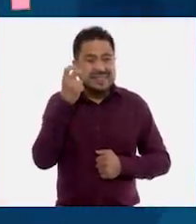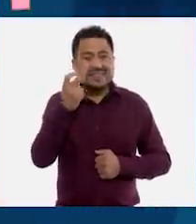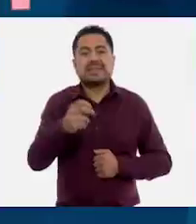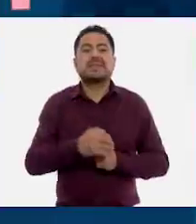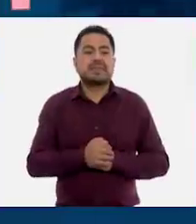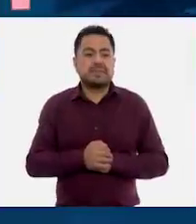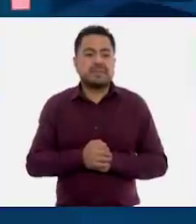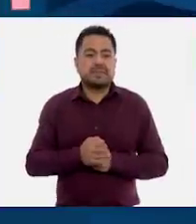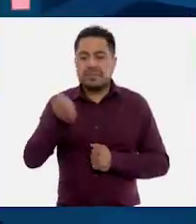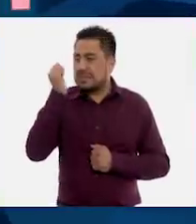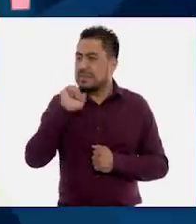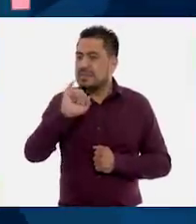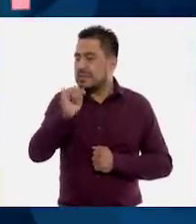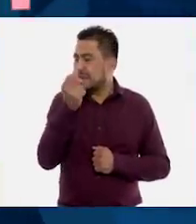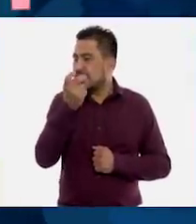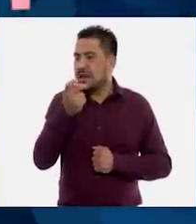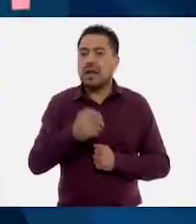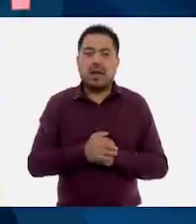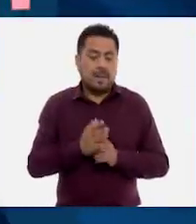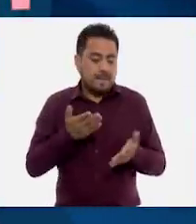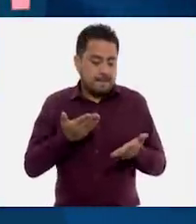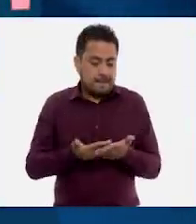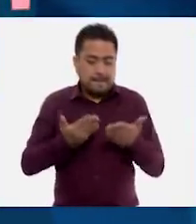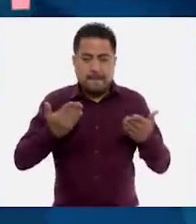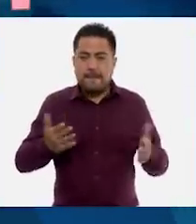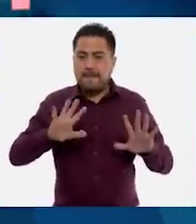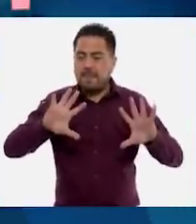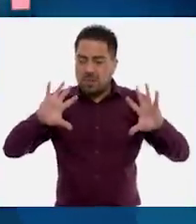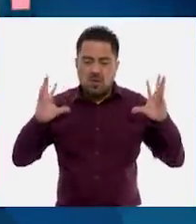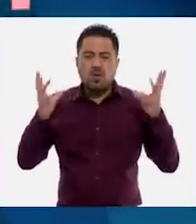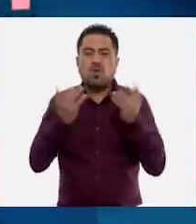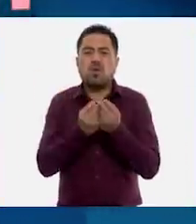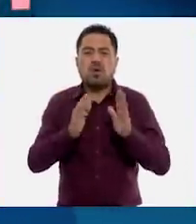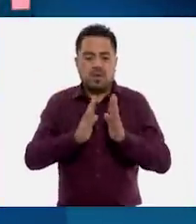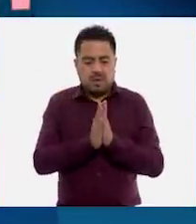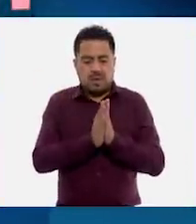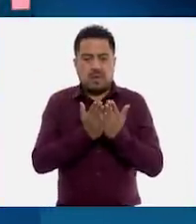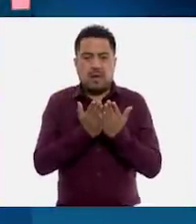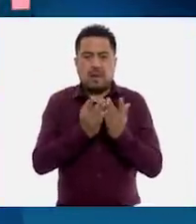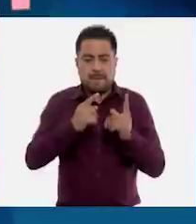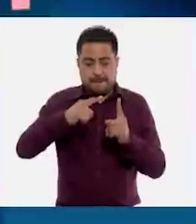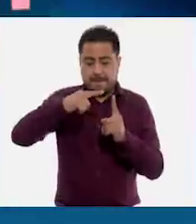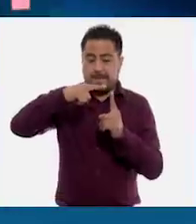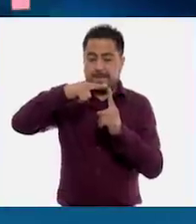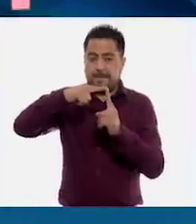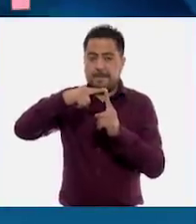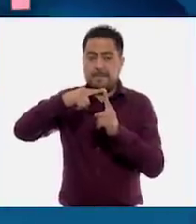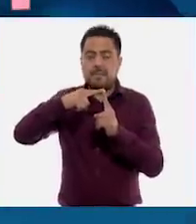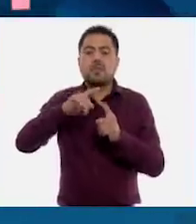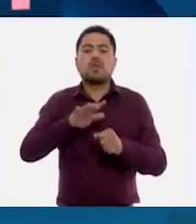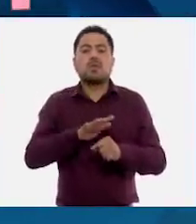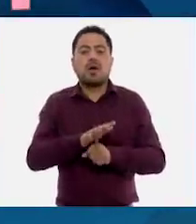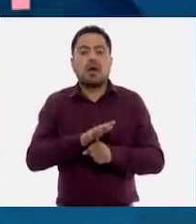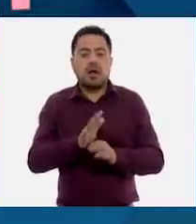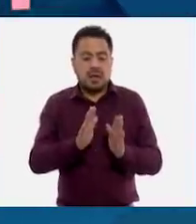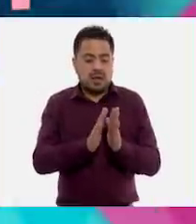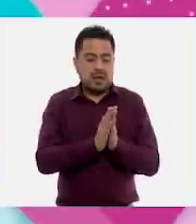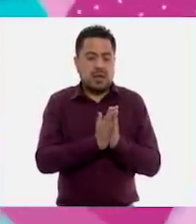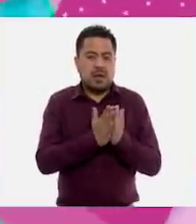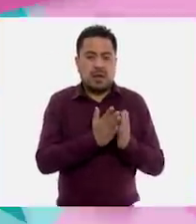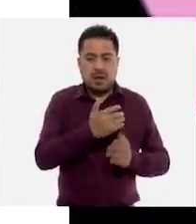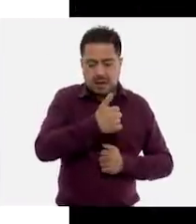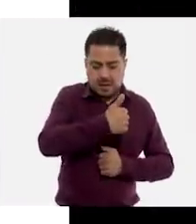Exactamente, así es. Entonces, el total de libros se dividió entre los libros